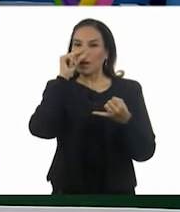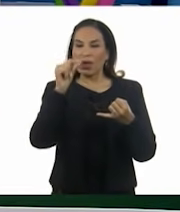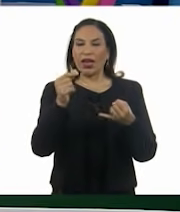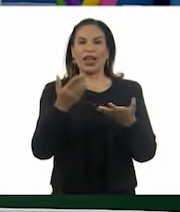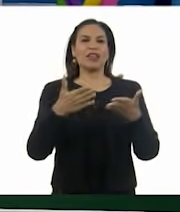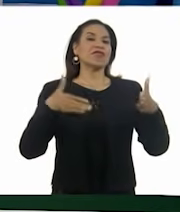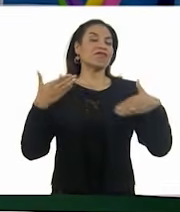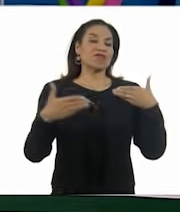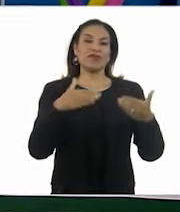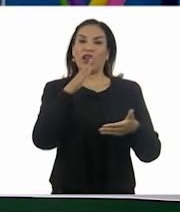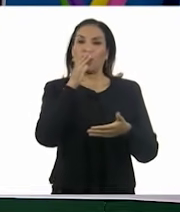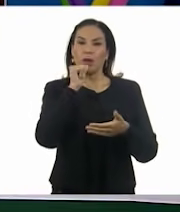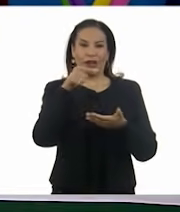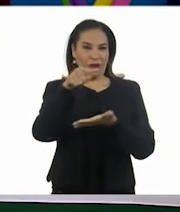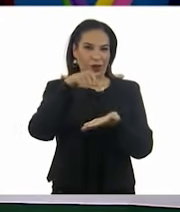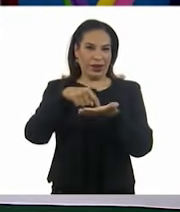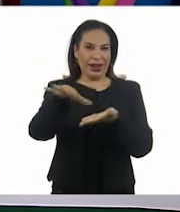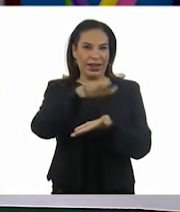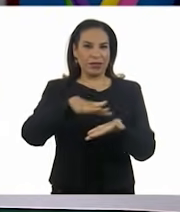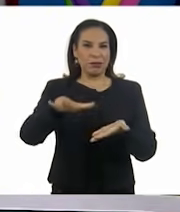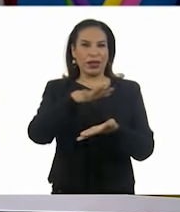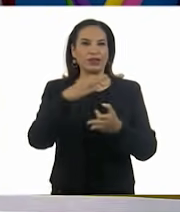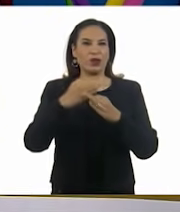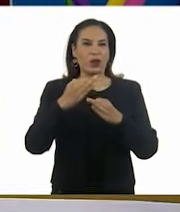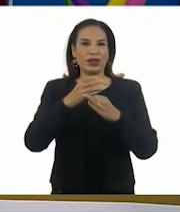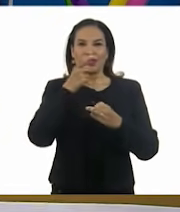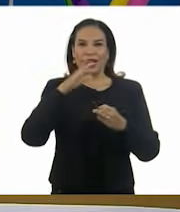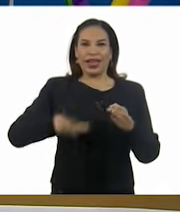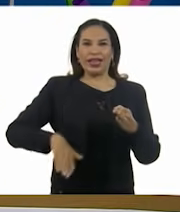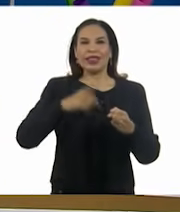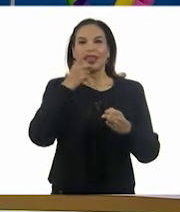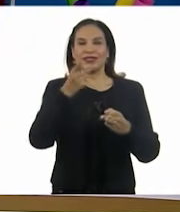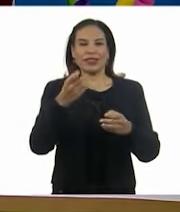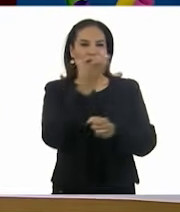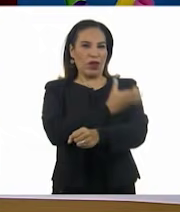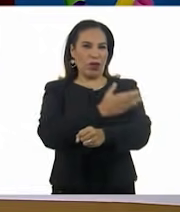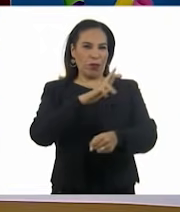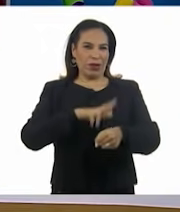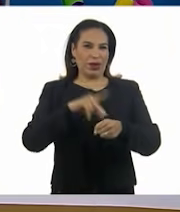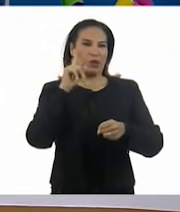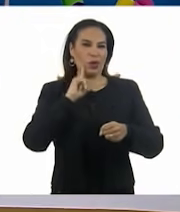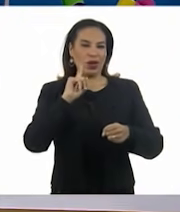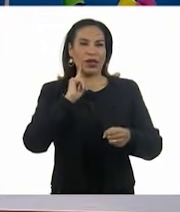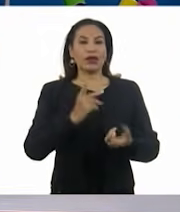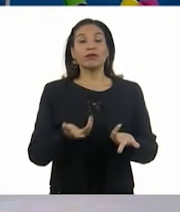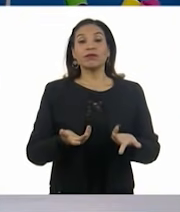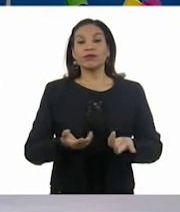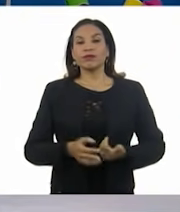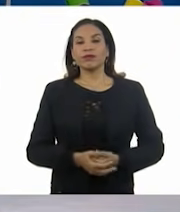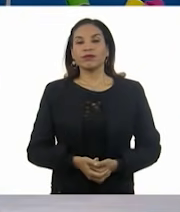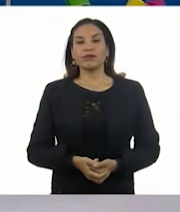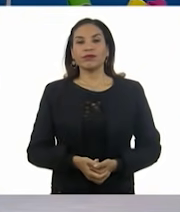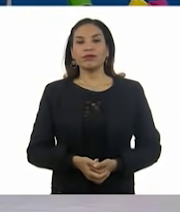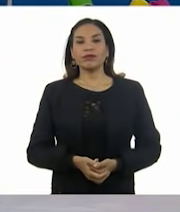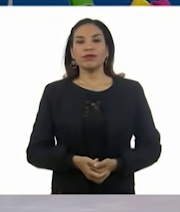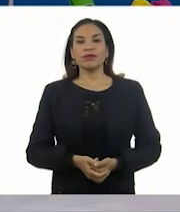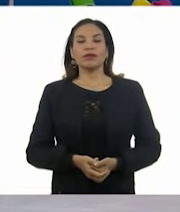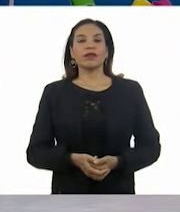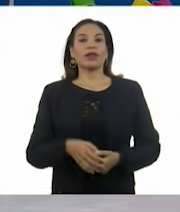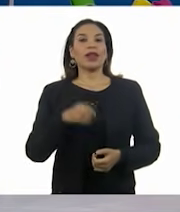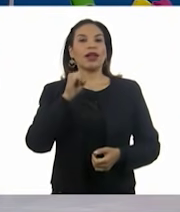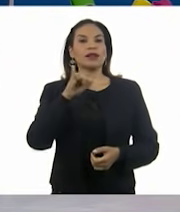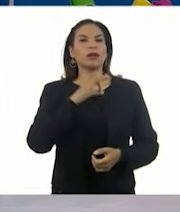podamos divertirnos en este espacio donde nos acaba de decir nuestra compañerita, ¿verdad? Y bueno, así